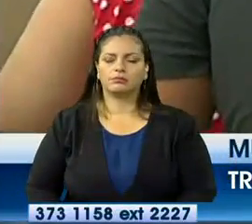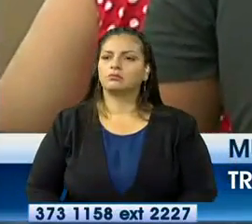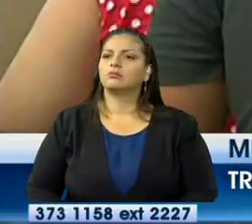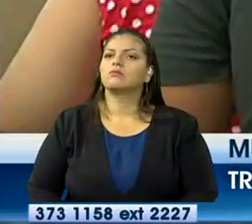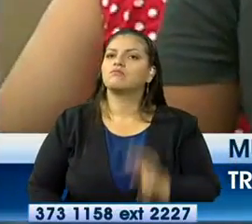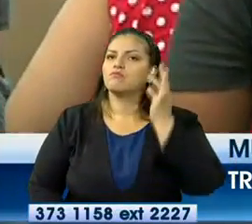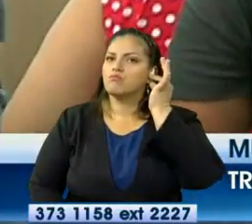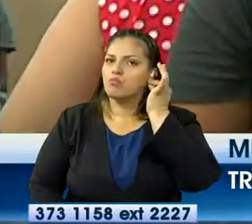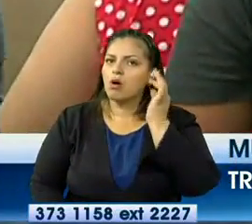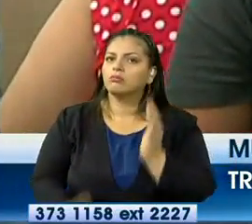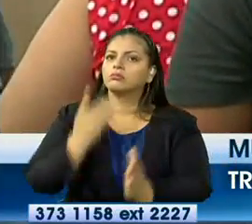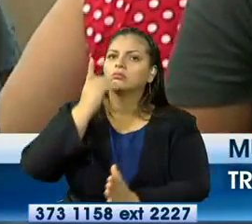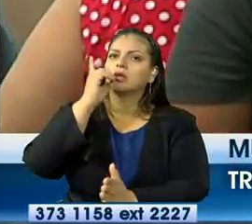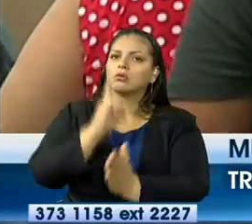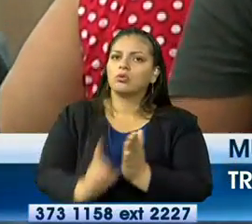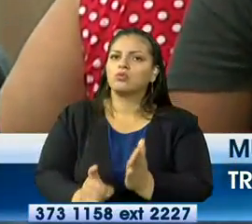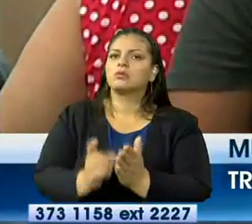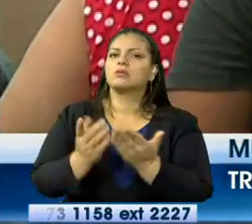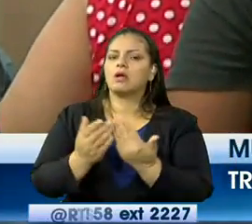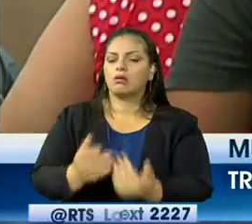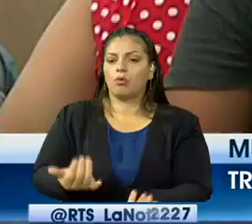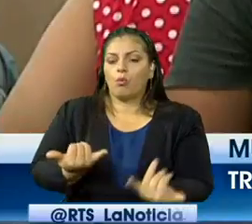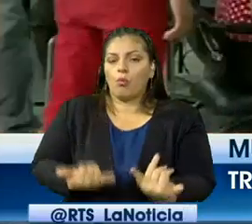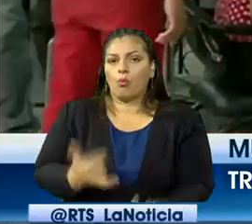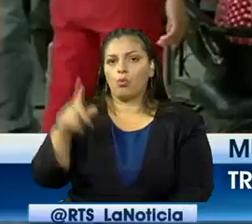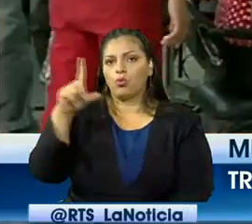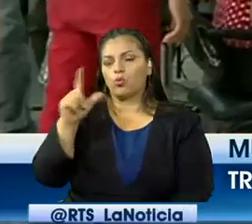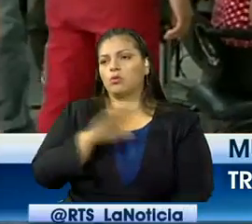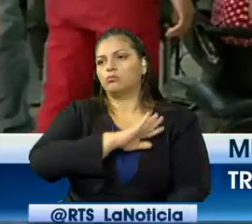ese lunes a un centro médico por los golpes que